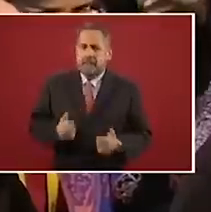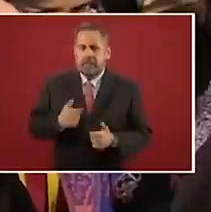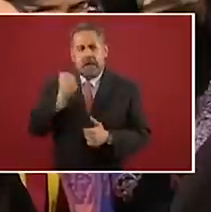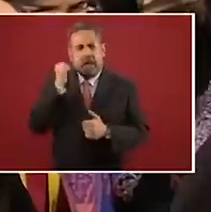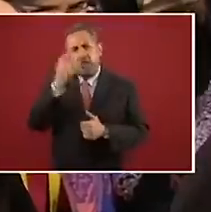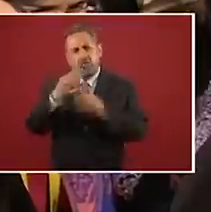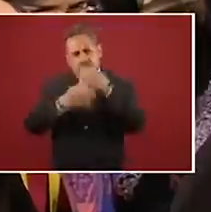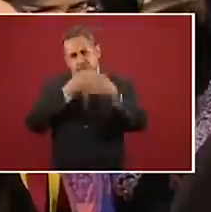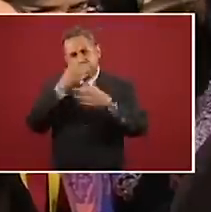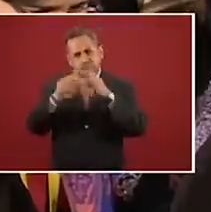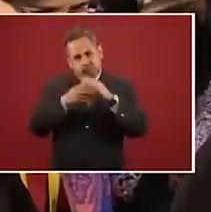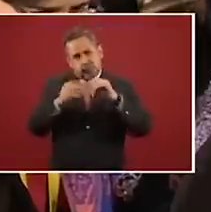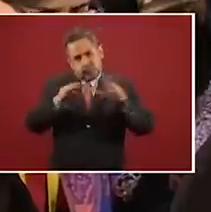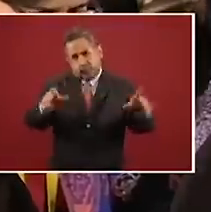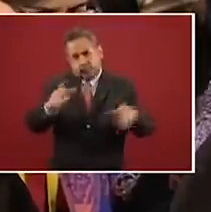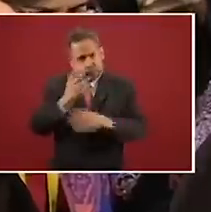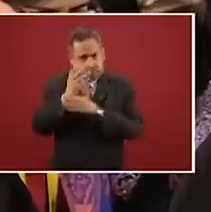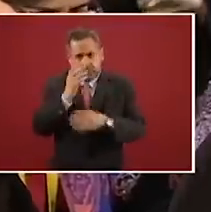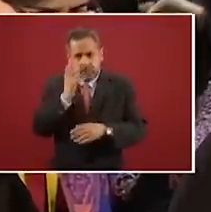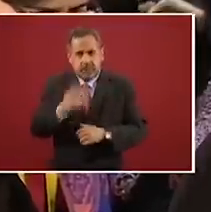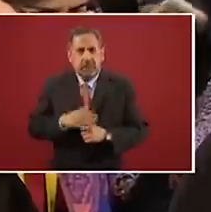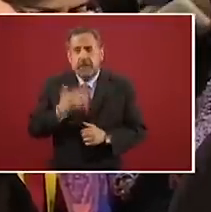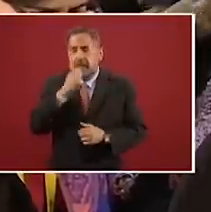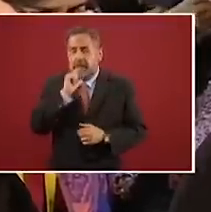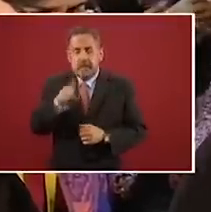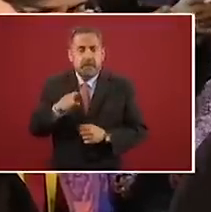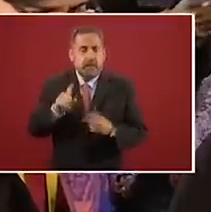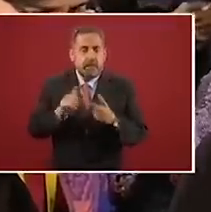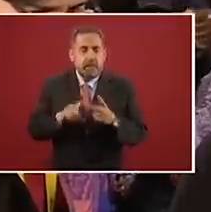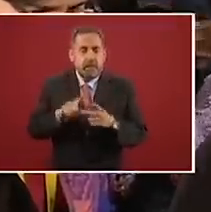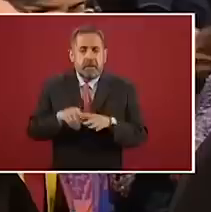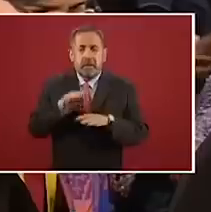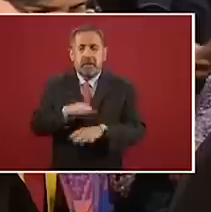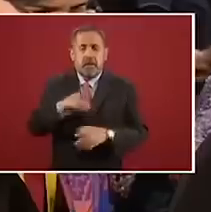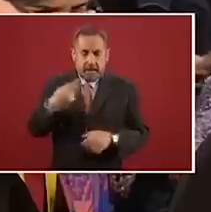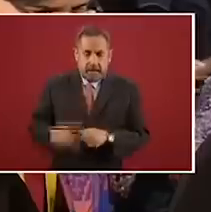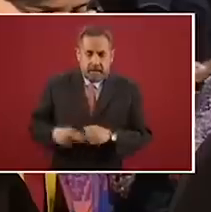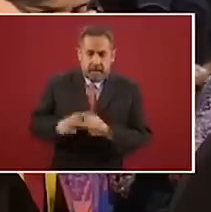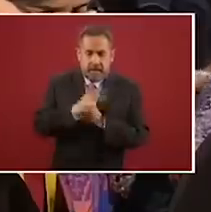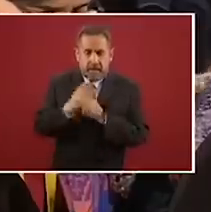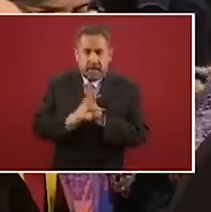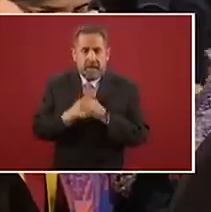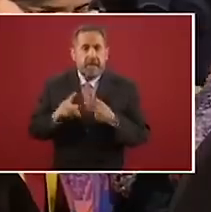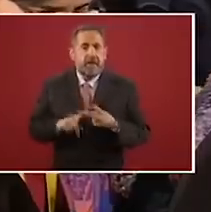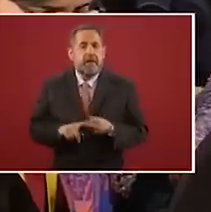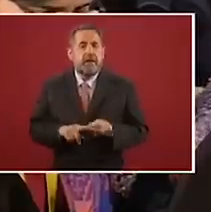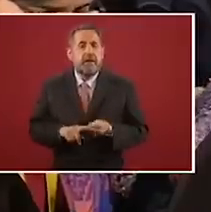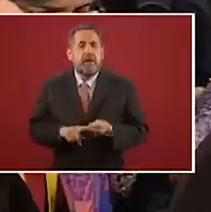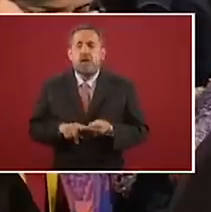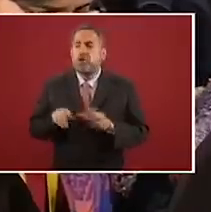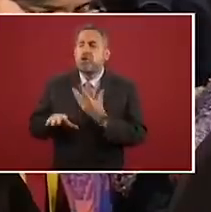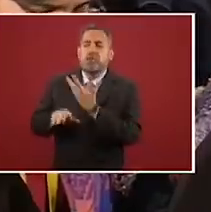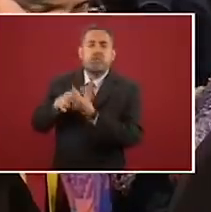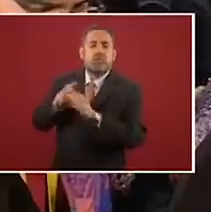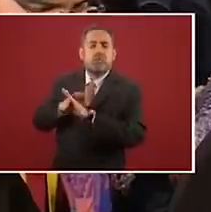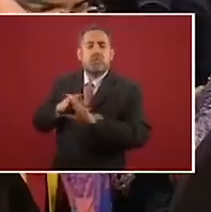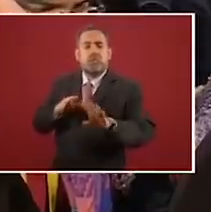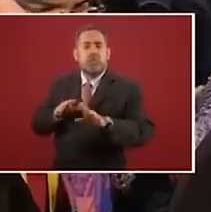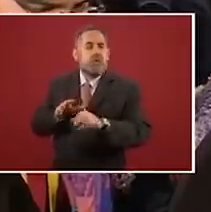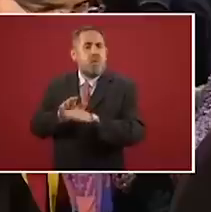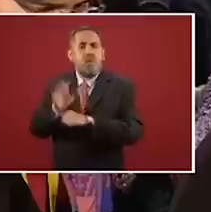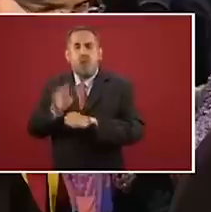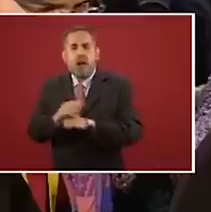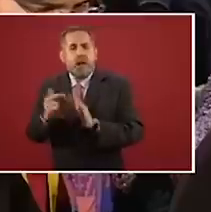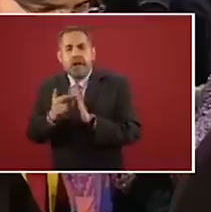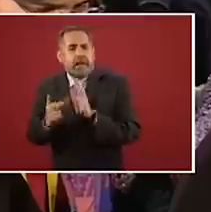usted. Y ya más en el aspecto, en la materia del país, En materia migratoria, ¿qué medidas están